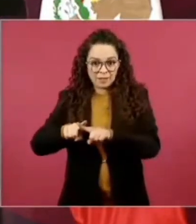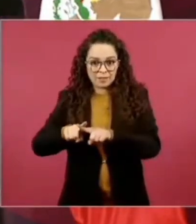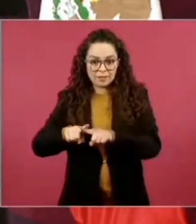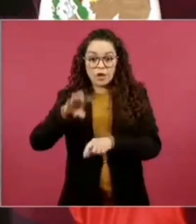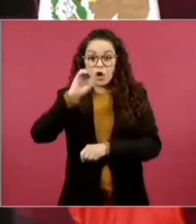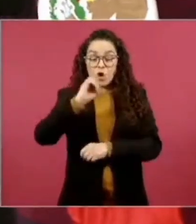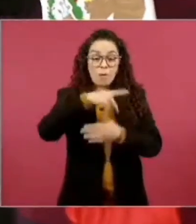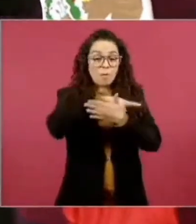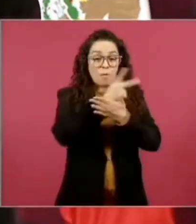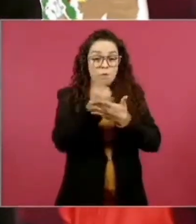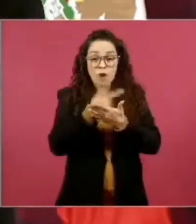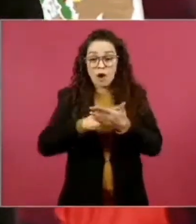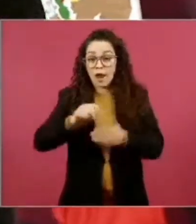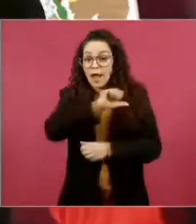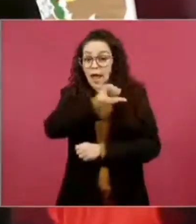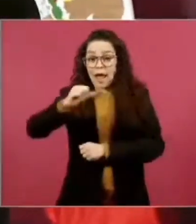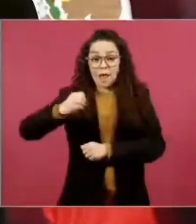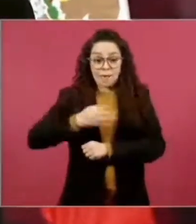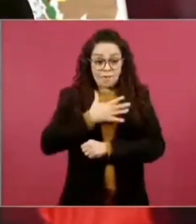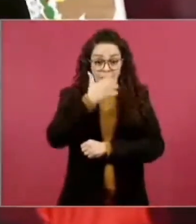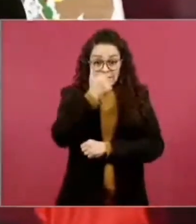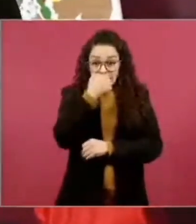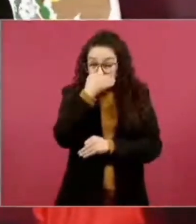bienestar, todos empezaron